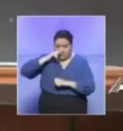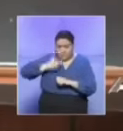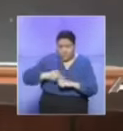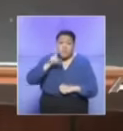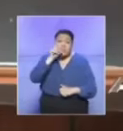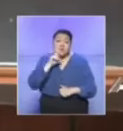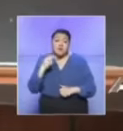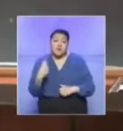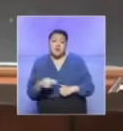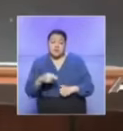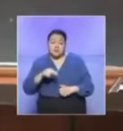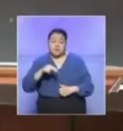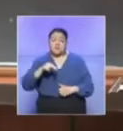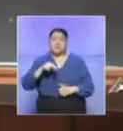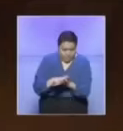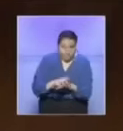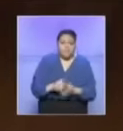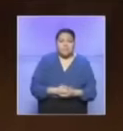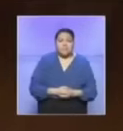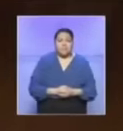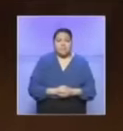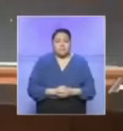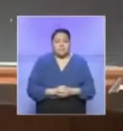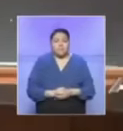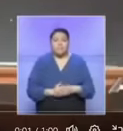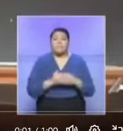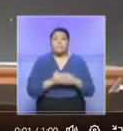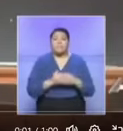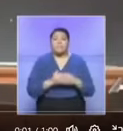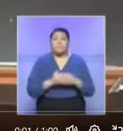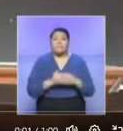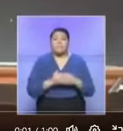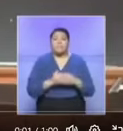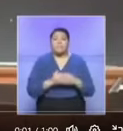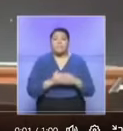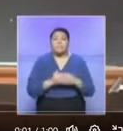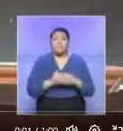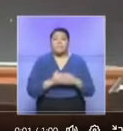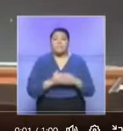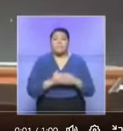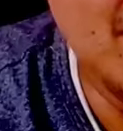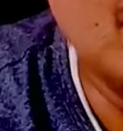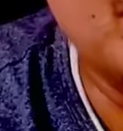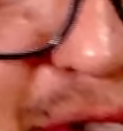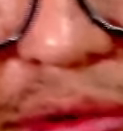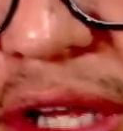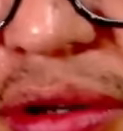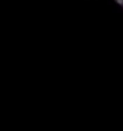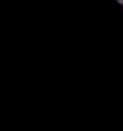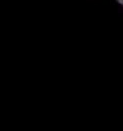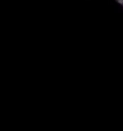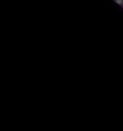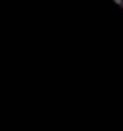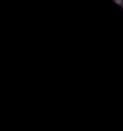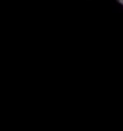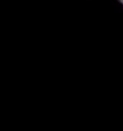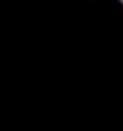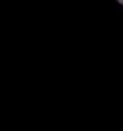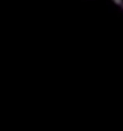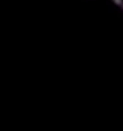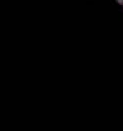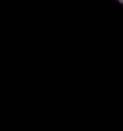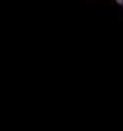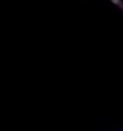a la secretaria Rosa Eliana Águila. Bien, en consecuencia... Bueno, ahí está, el presidente Andrés Manuel López Obrador ya no